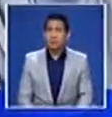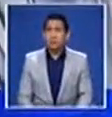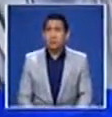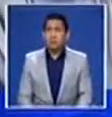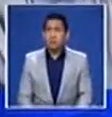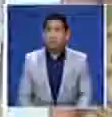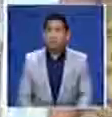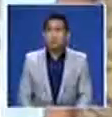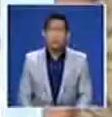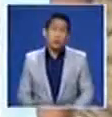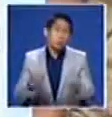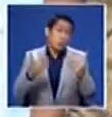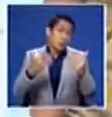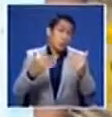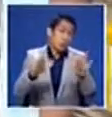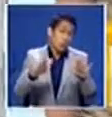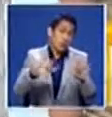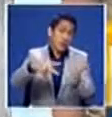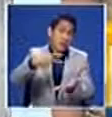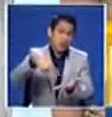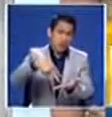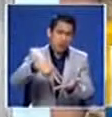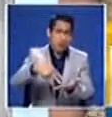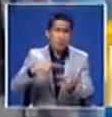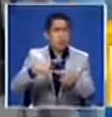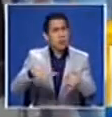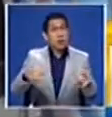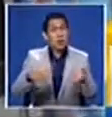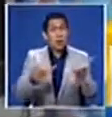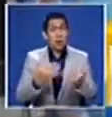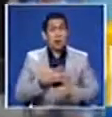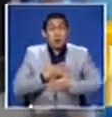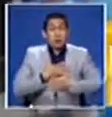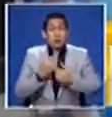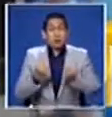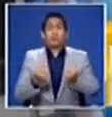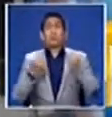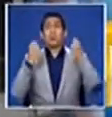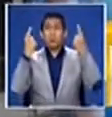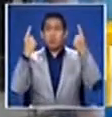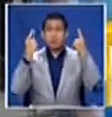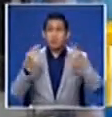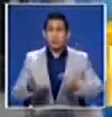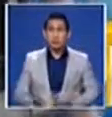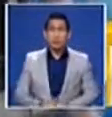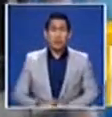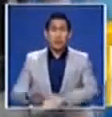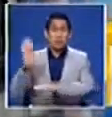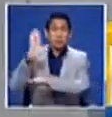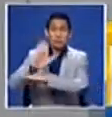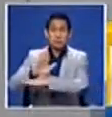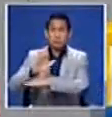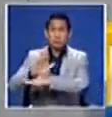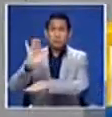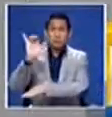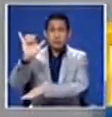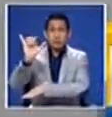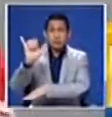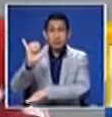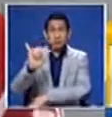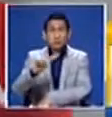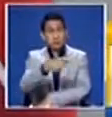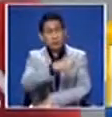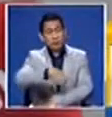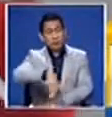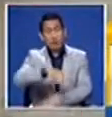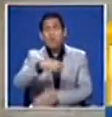Lo que iba a ser una fiesta terminó en un tremendo susto. Porque una mamita gritó. La tarde de este sábado, Julia Caicedo se alistaba